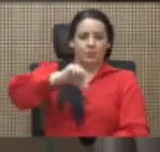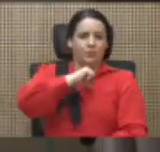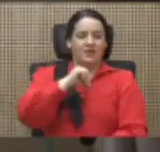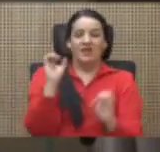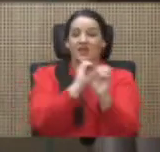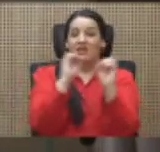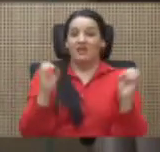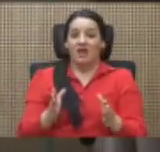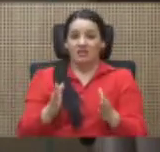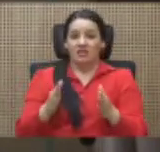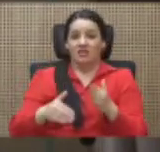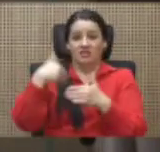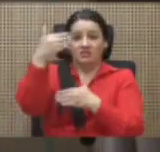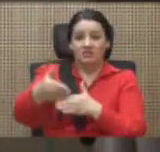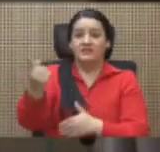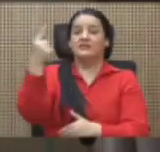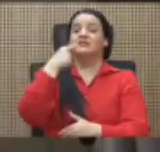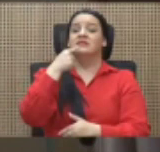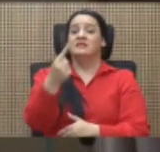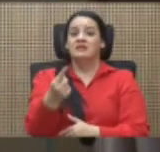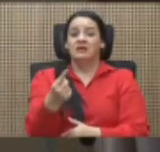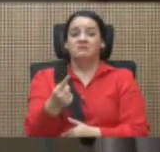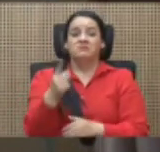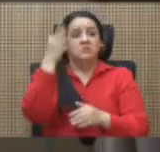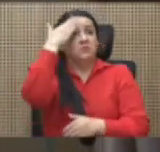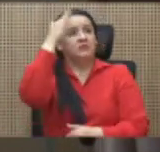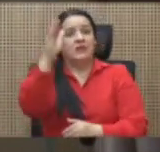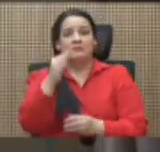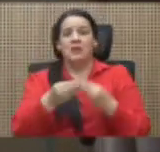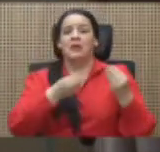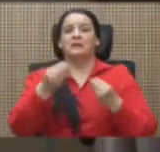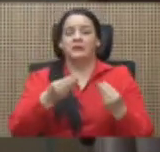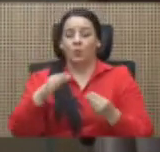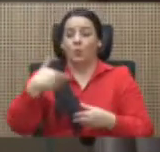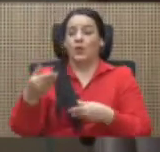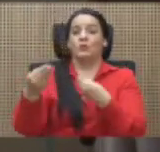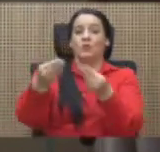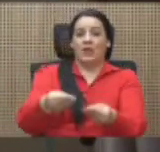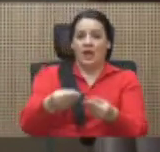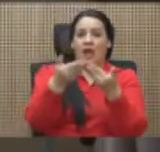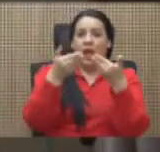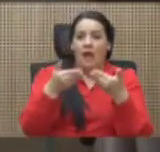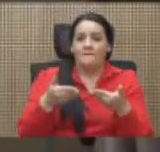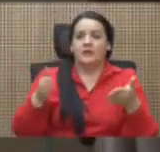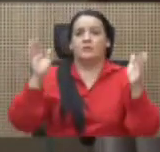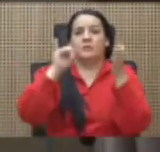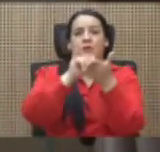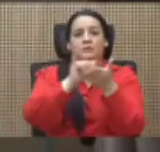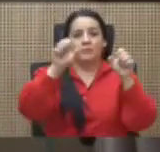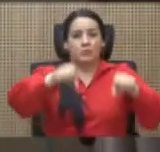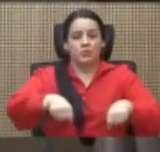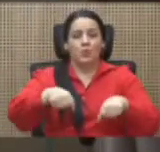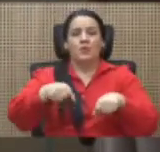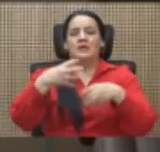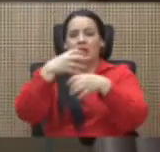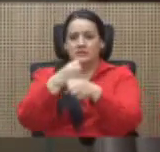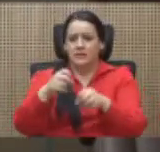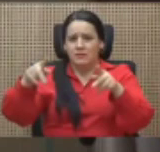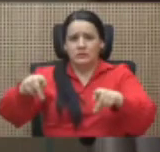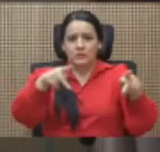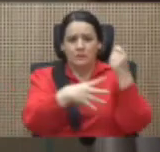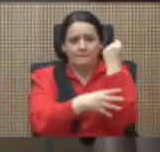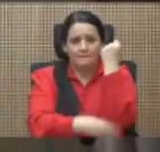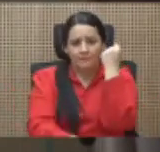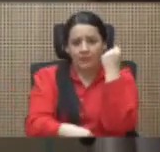venga a decir que no sabía qué estaban haciendo. Cuando dan alas a esas posibilidades, cuando se empobrece al pueblo, cuando se deterioran